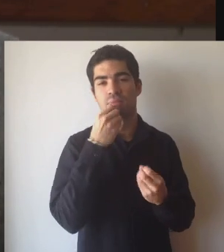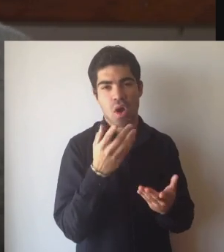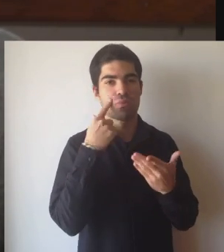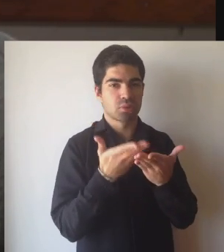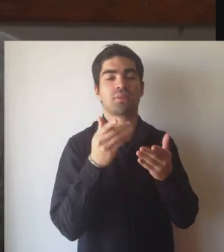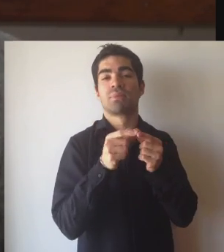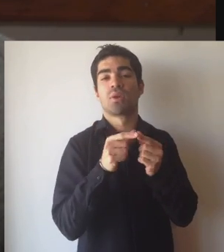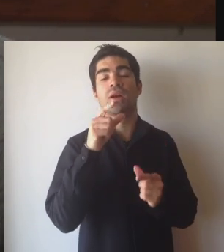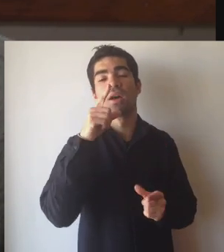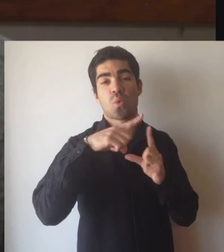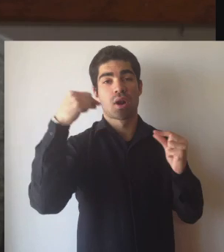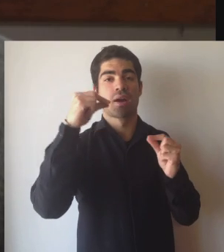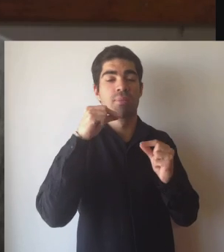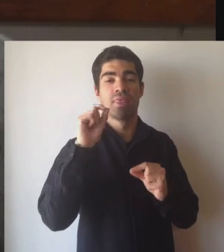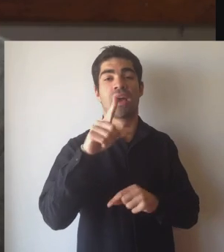la vendemos?